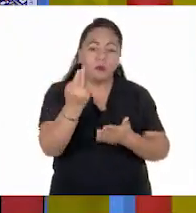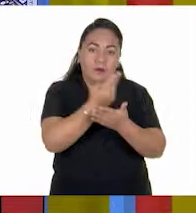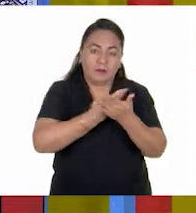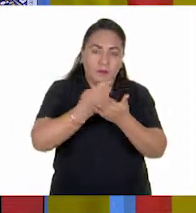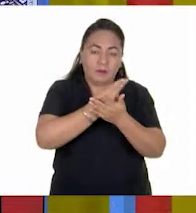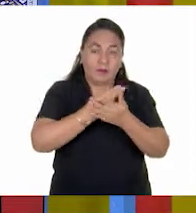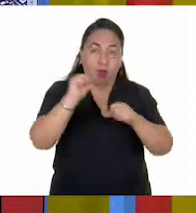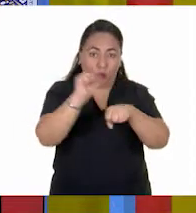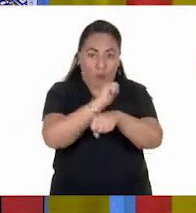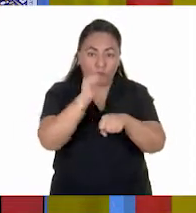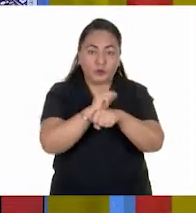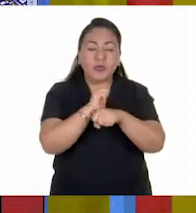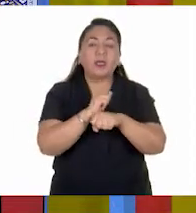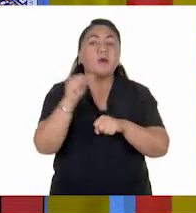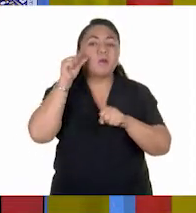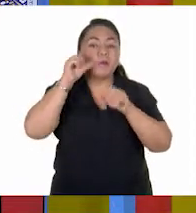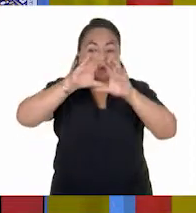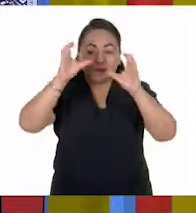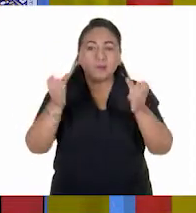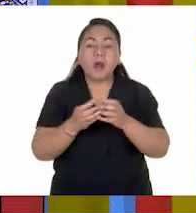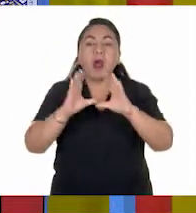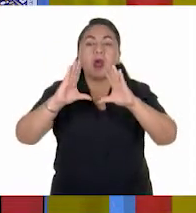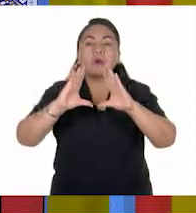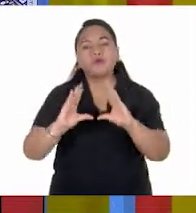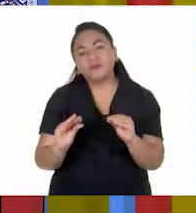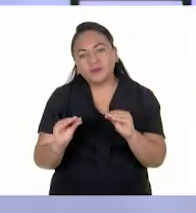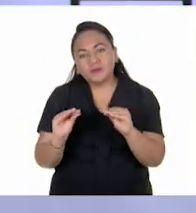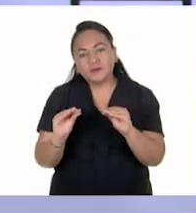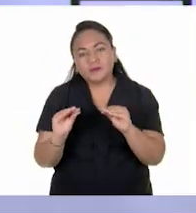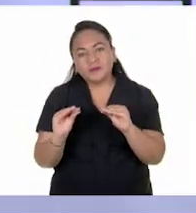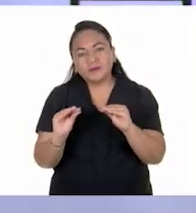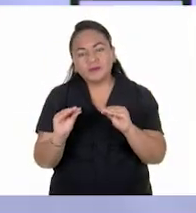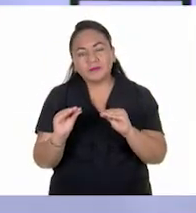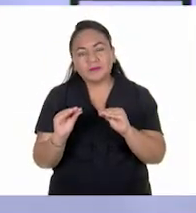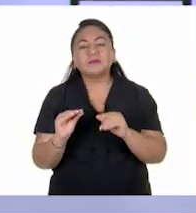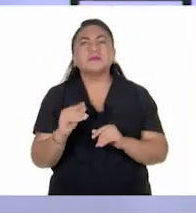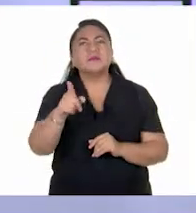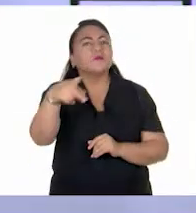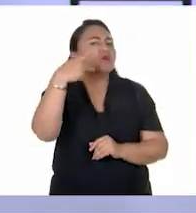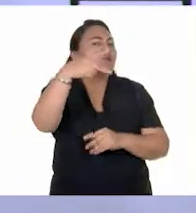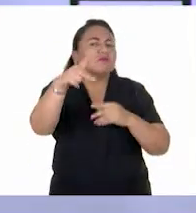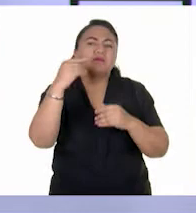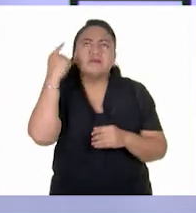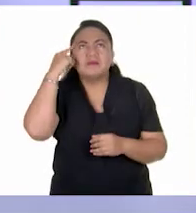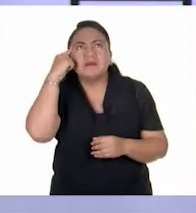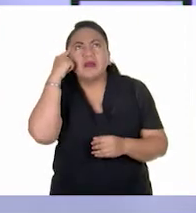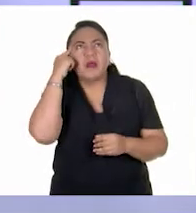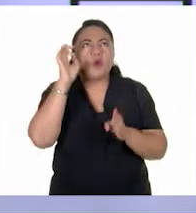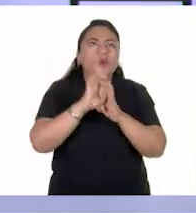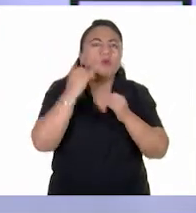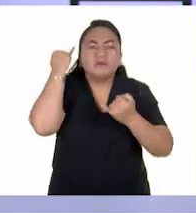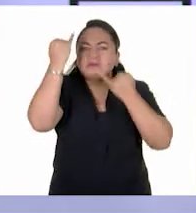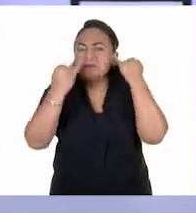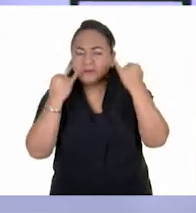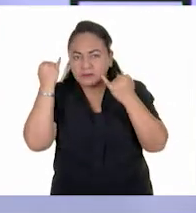un coche con las llantas ponchadas. Todo va a depender de tu imaginación. Los croquis nosotros los